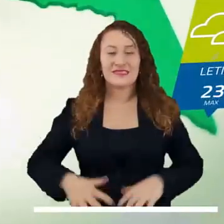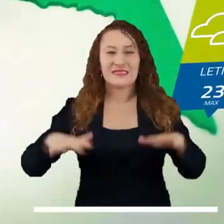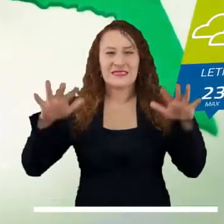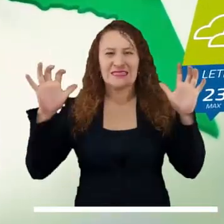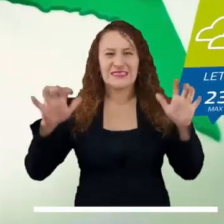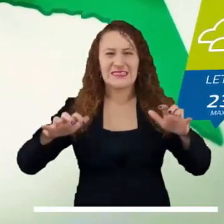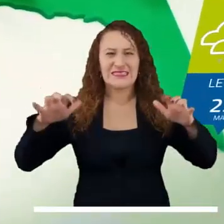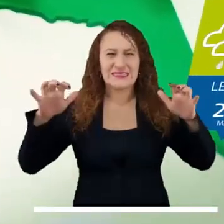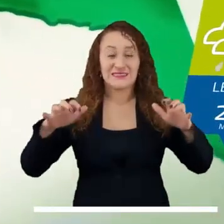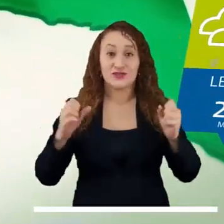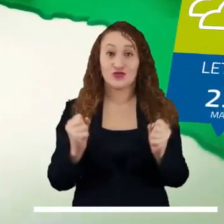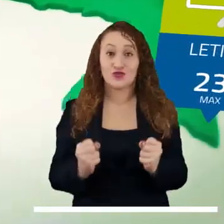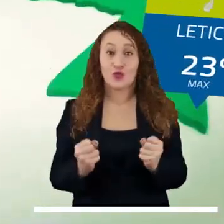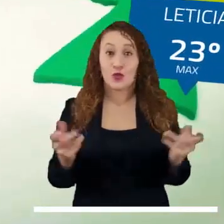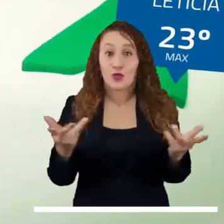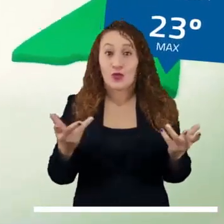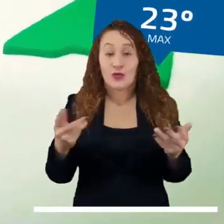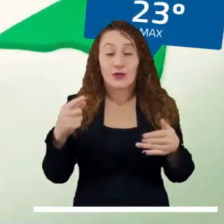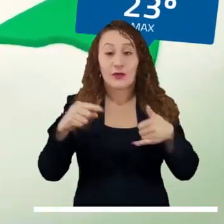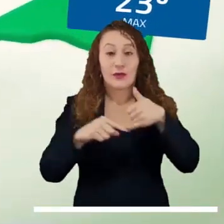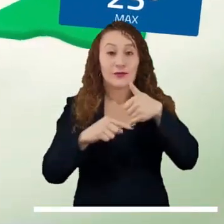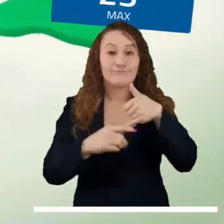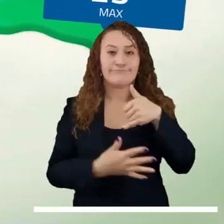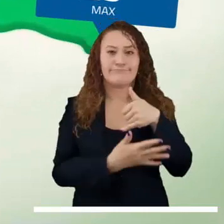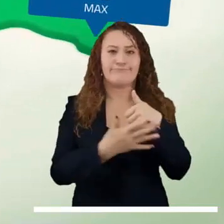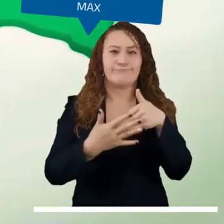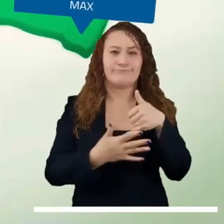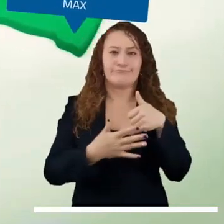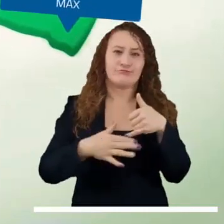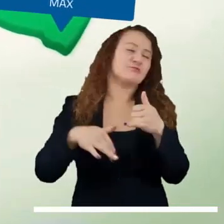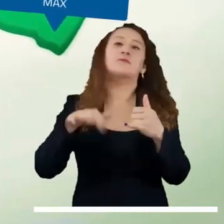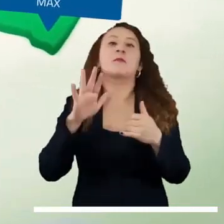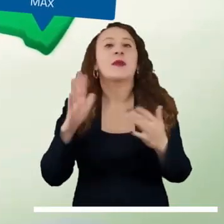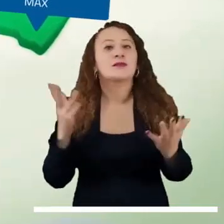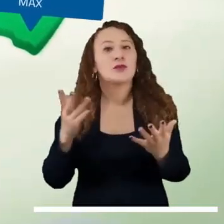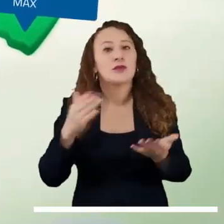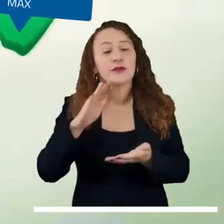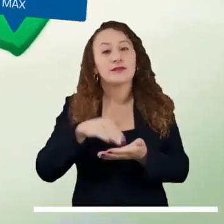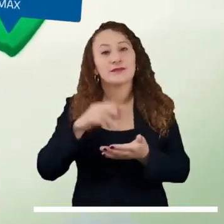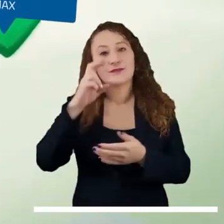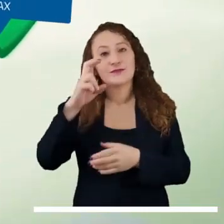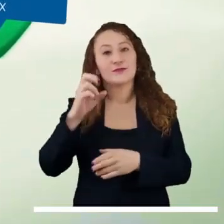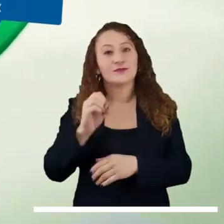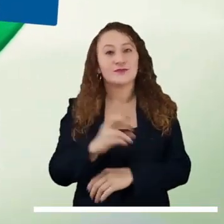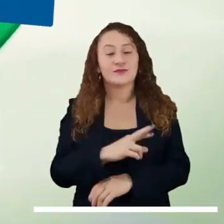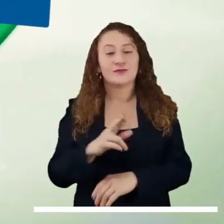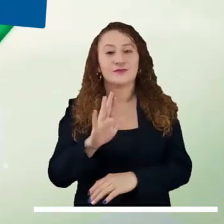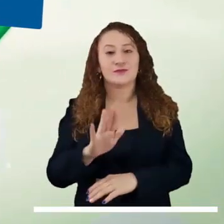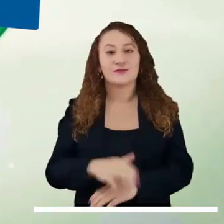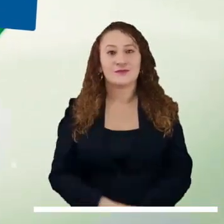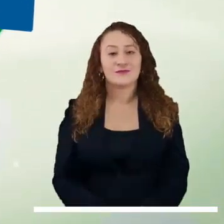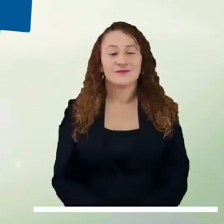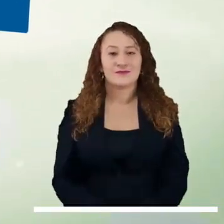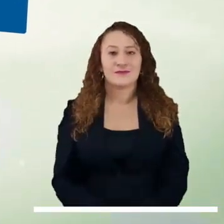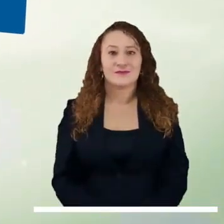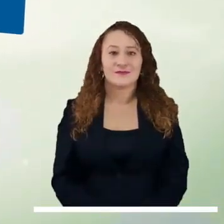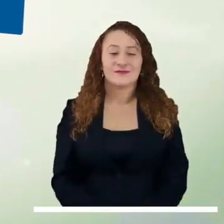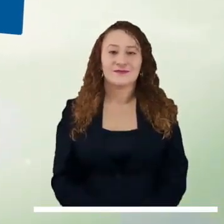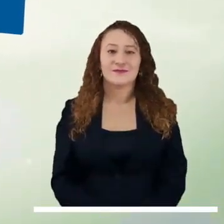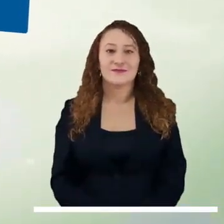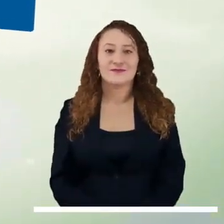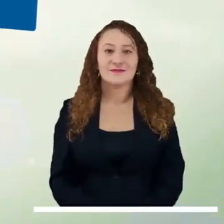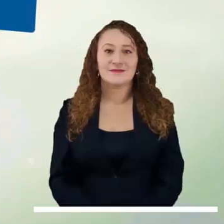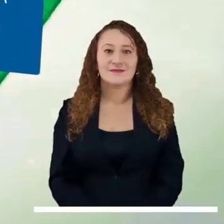lluvias persistentes se esperan en casi toda la región amazónica las más importantes serían en el centro norte y oriente de la zona